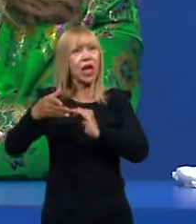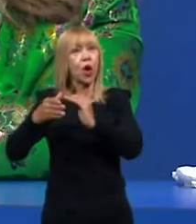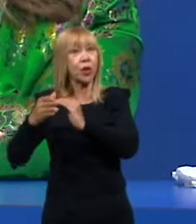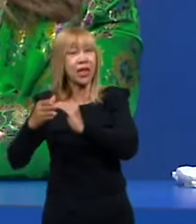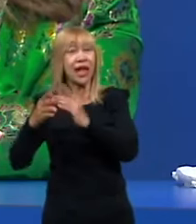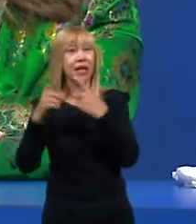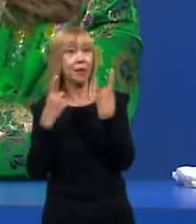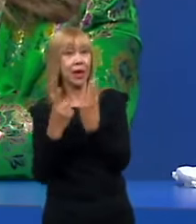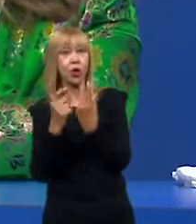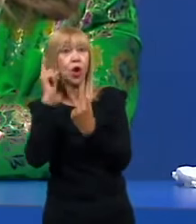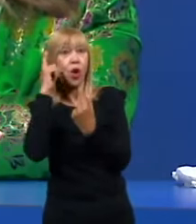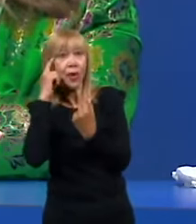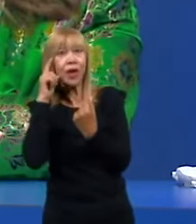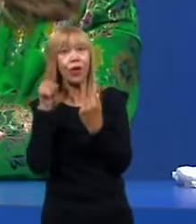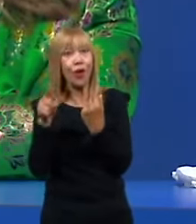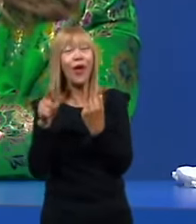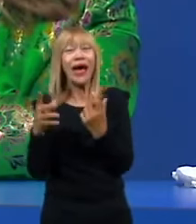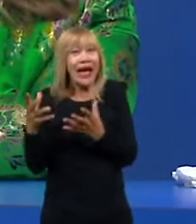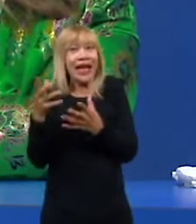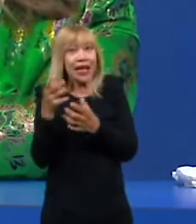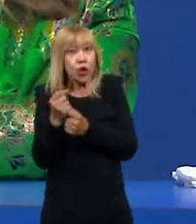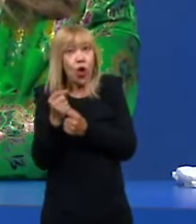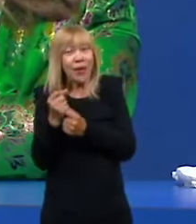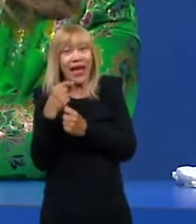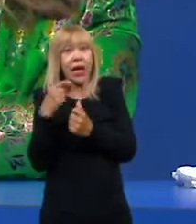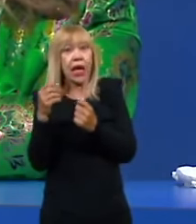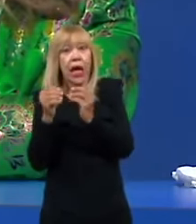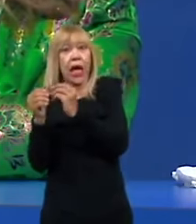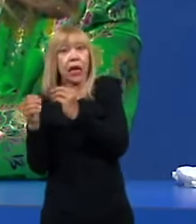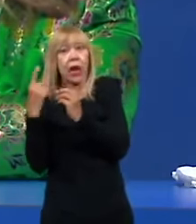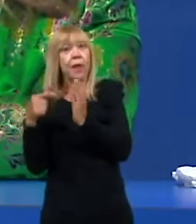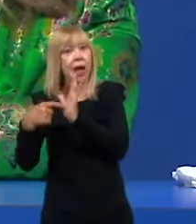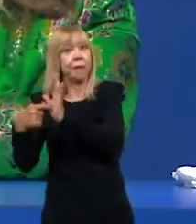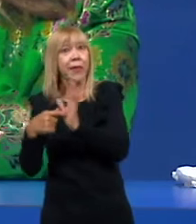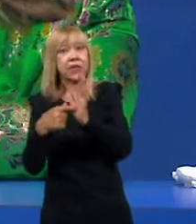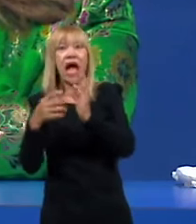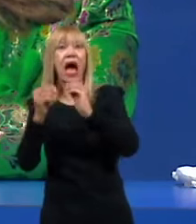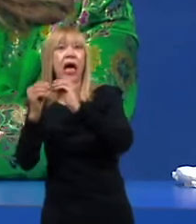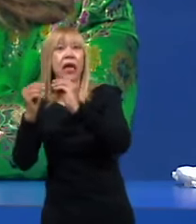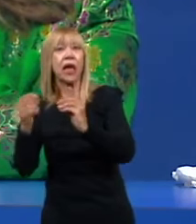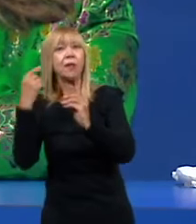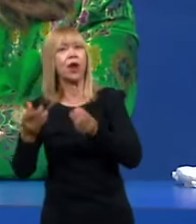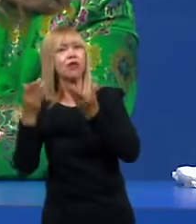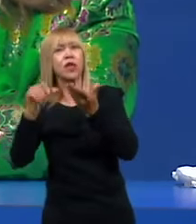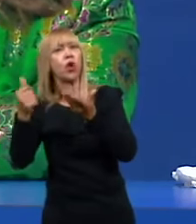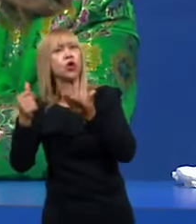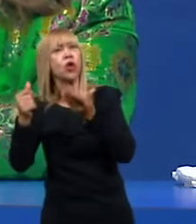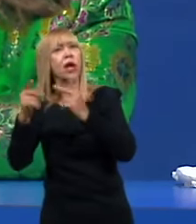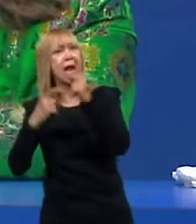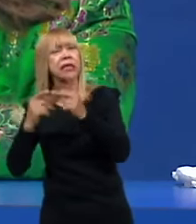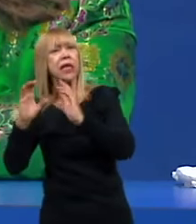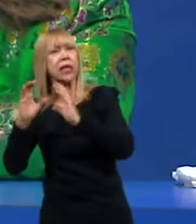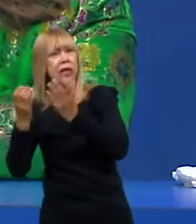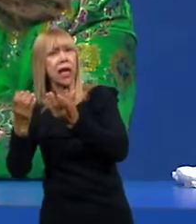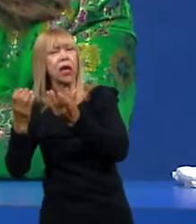el departamento y el gobierno, retome el que estén por lo menos en condiciones presentables para poder ofrecer otro tipo de cursos. Yo creo en